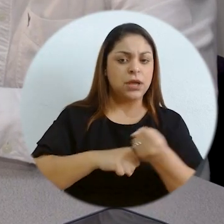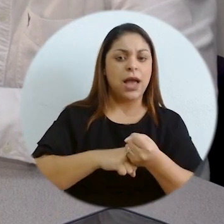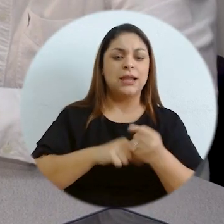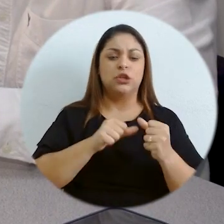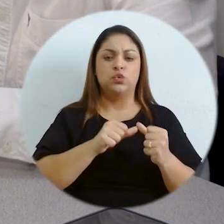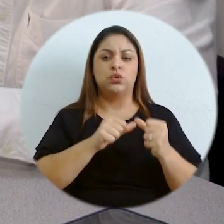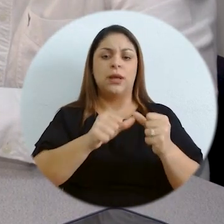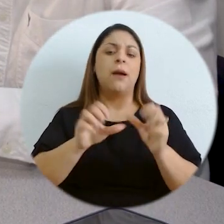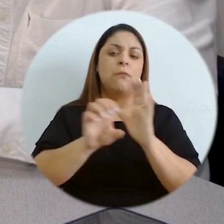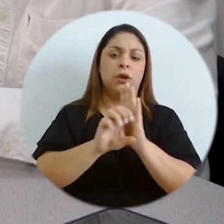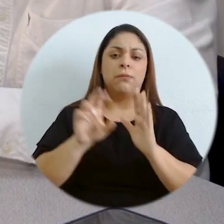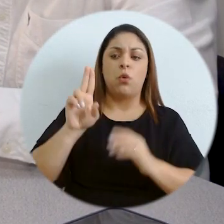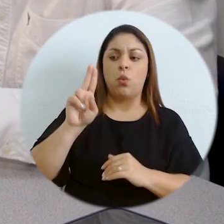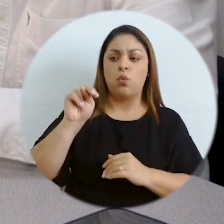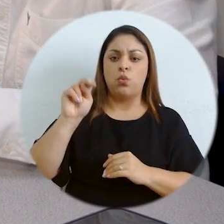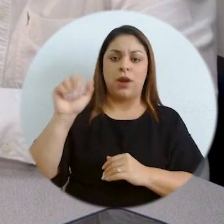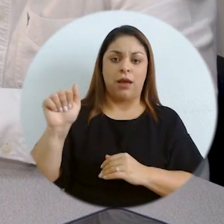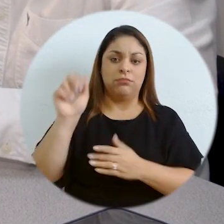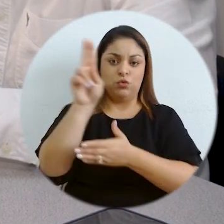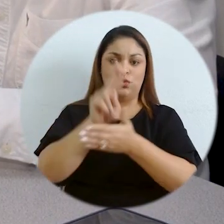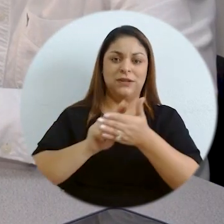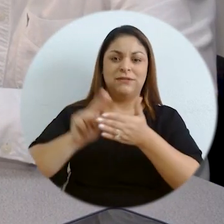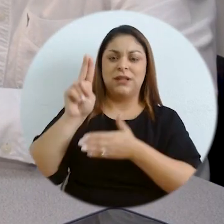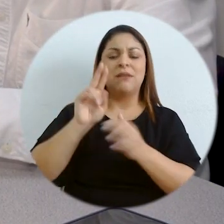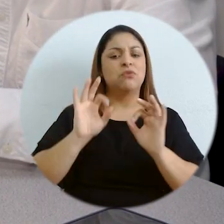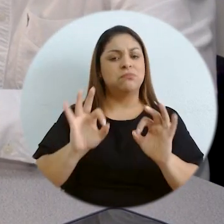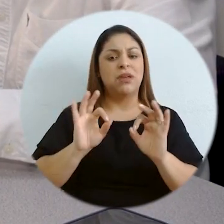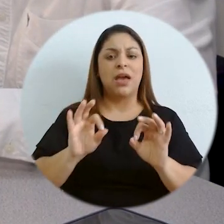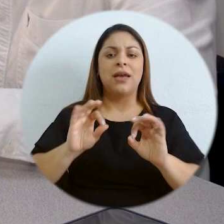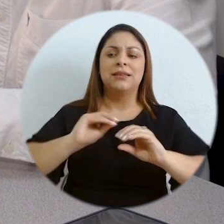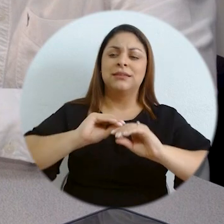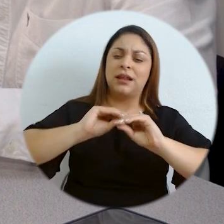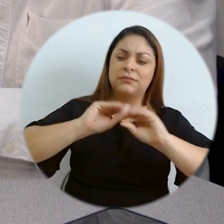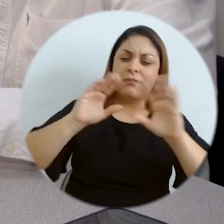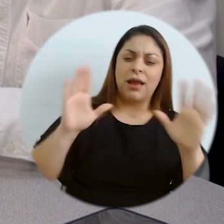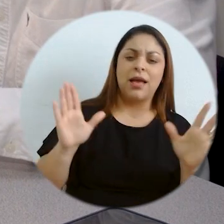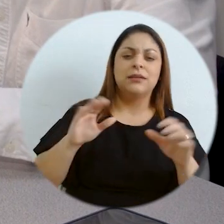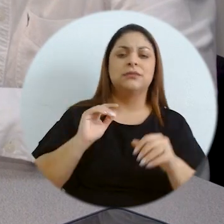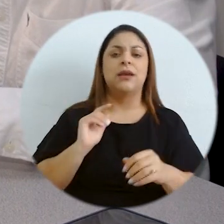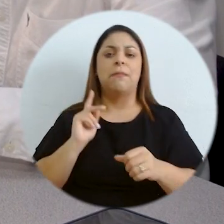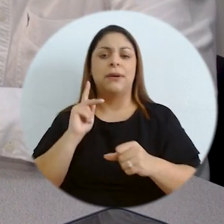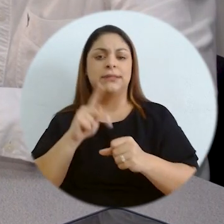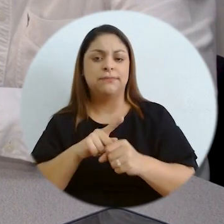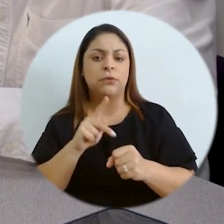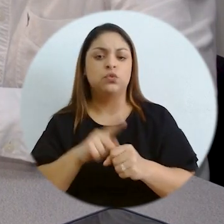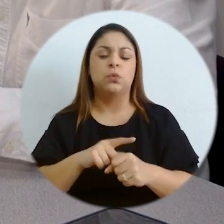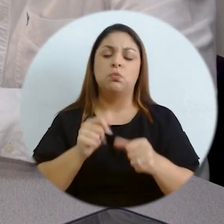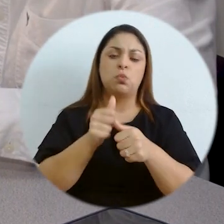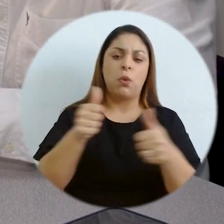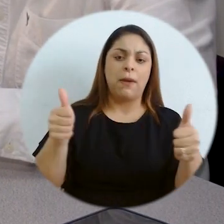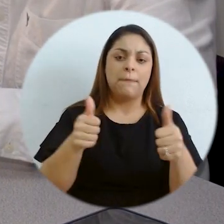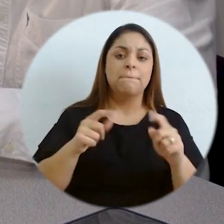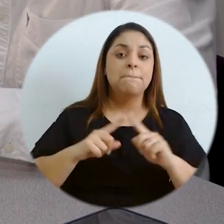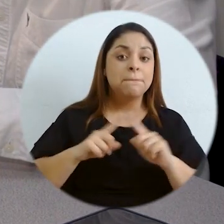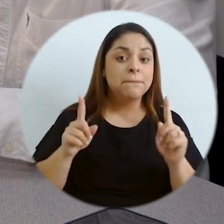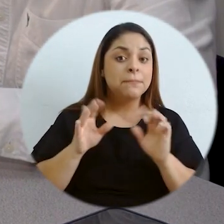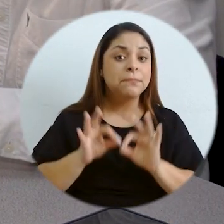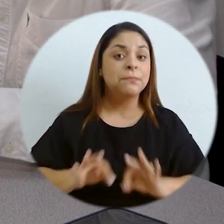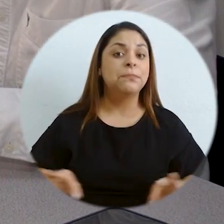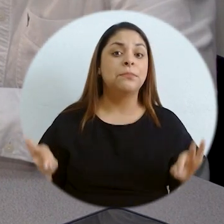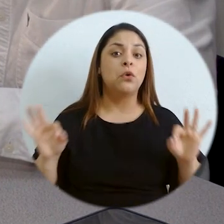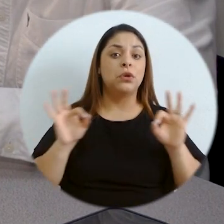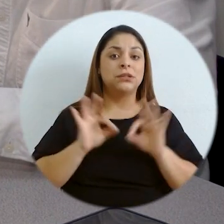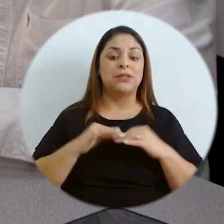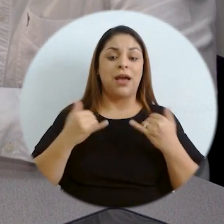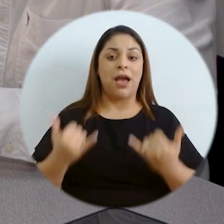si hablamos de la UNA en cómo en realidad, para mí la UNA lo hace bien en temas de transparencia o de participación, pero es importante